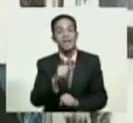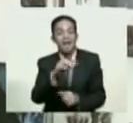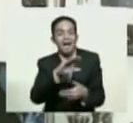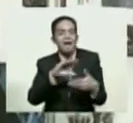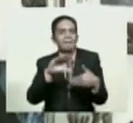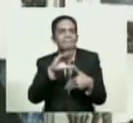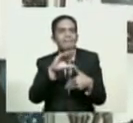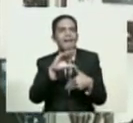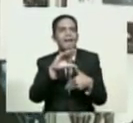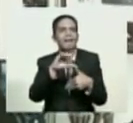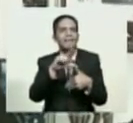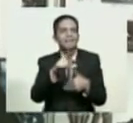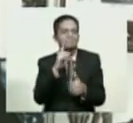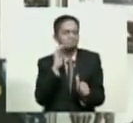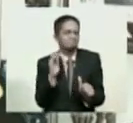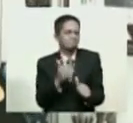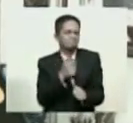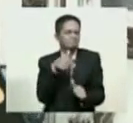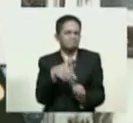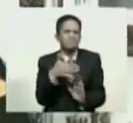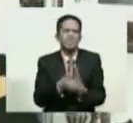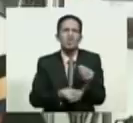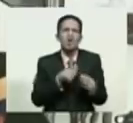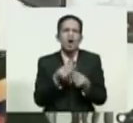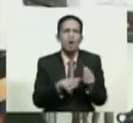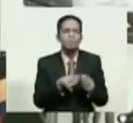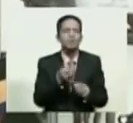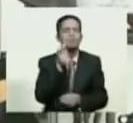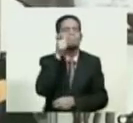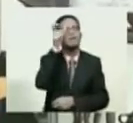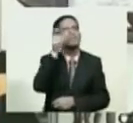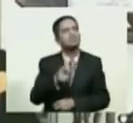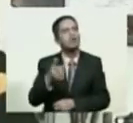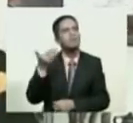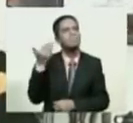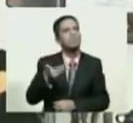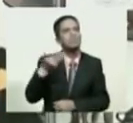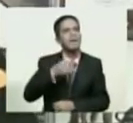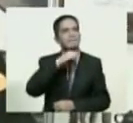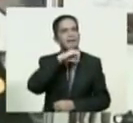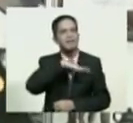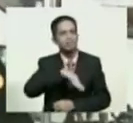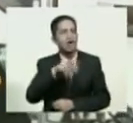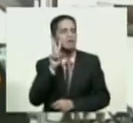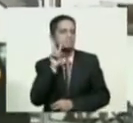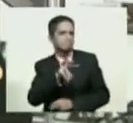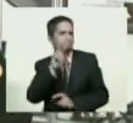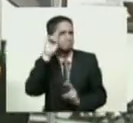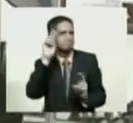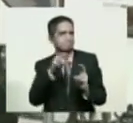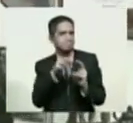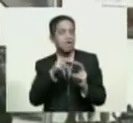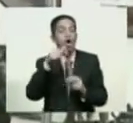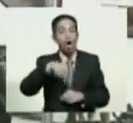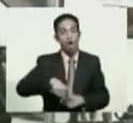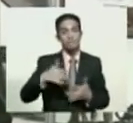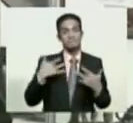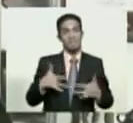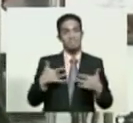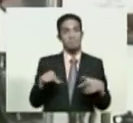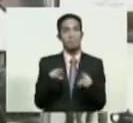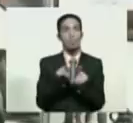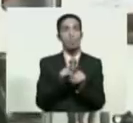grandes hombres, en su historia. Nosotros hoy nos hemos sentido en nuestra casa